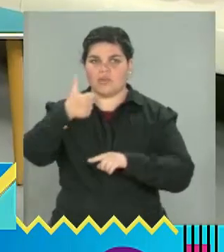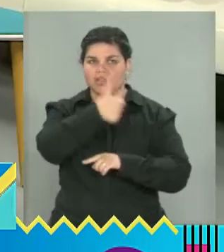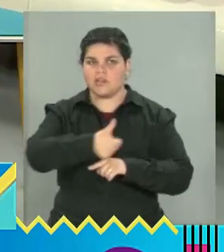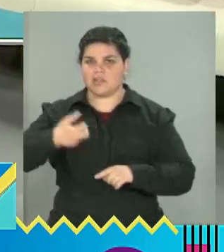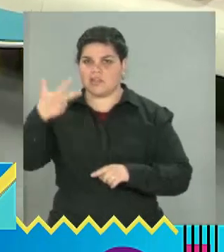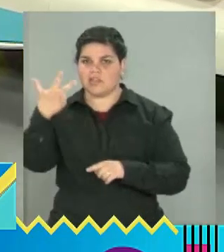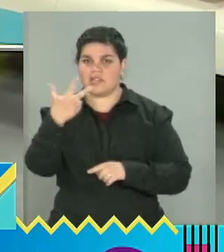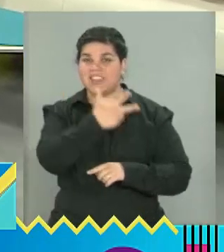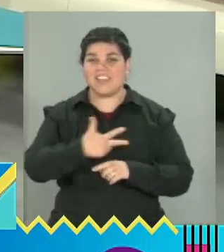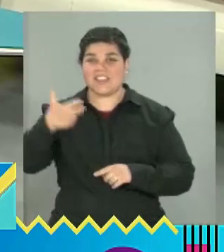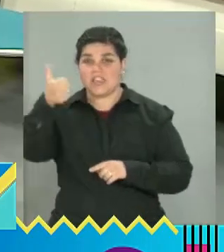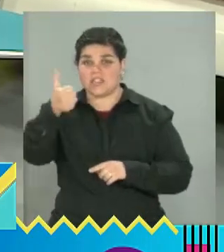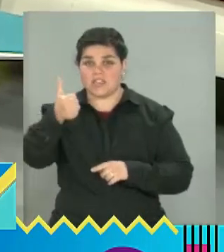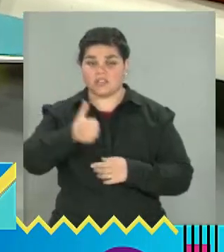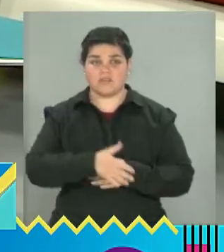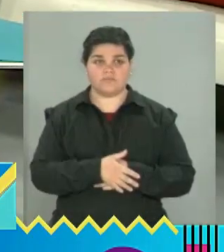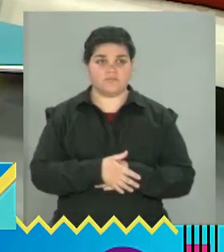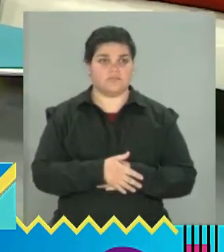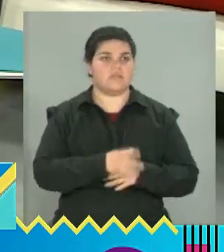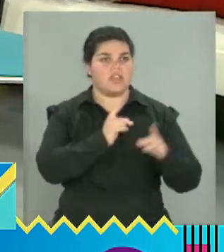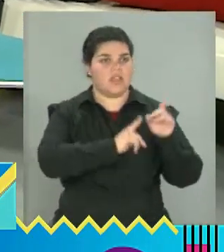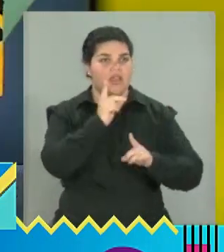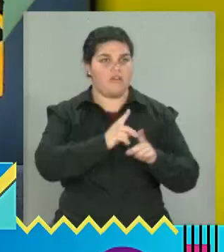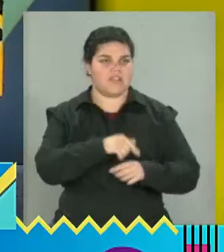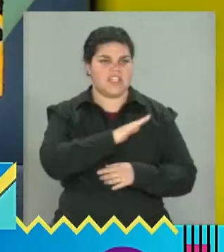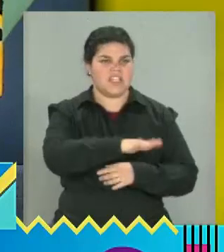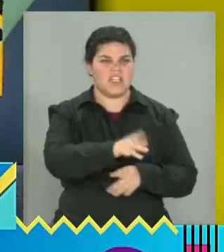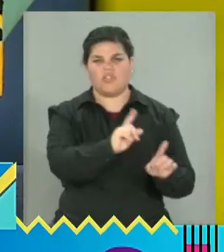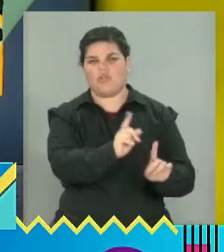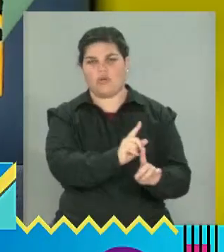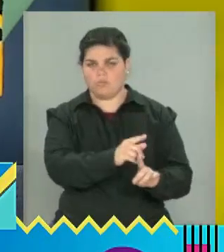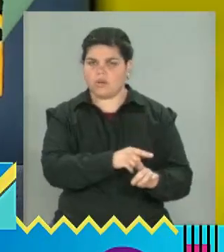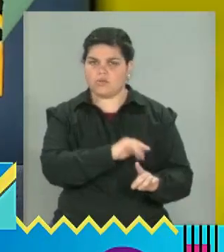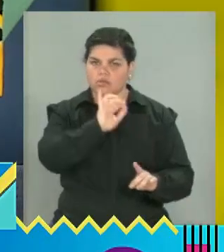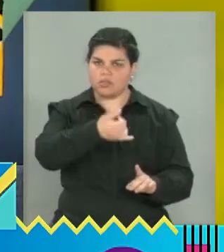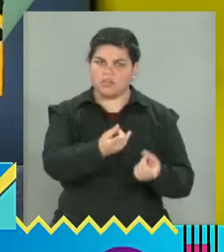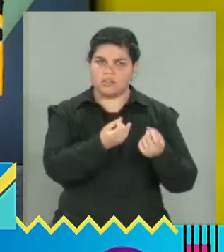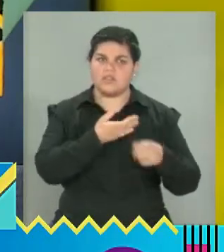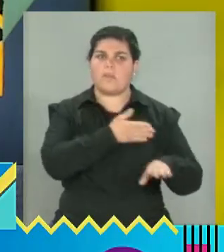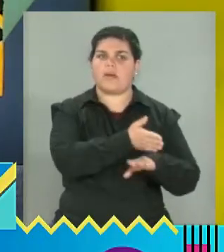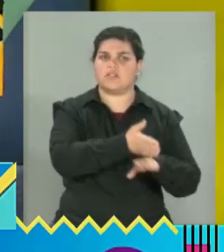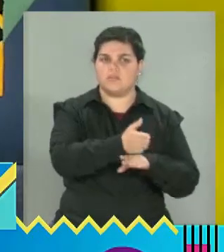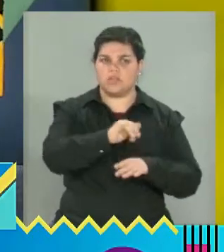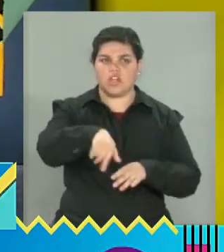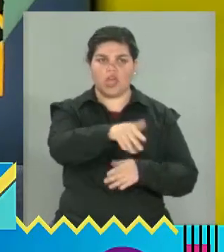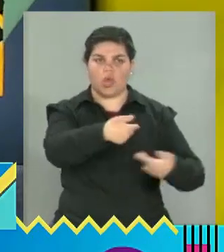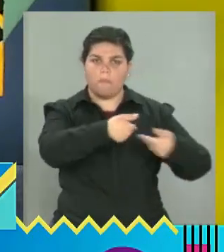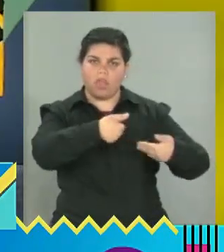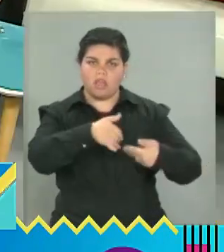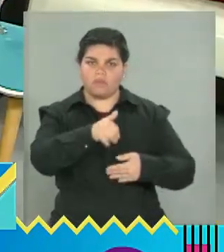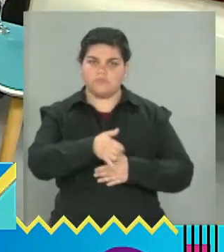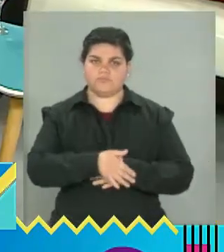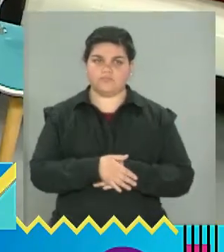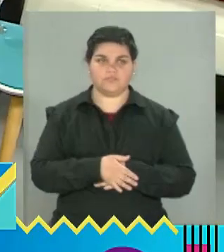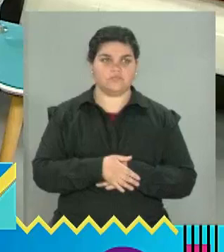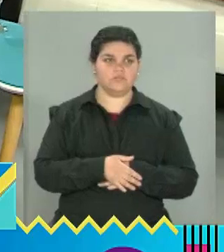necesidad de participación, desbordó. digo, por ahí Sí. uno dice, no, por los niños no, hay mucha necesidad de participación, yo mismo lo pido, no sé. ¿Por qué se